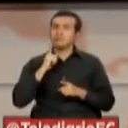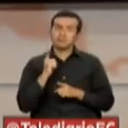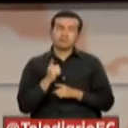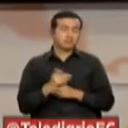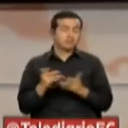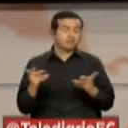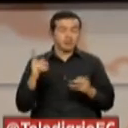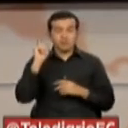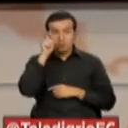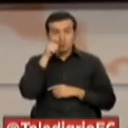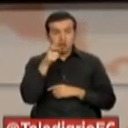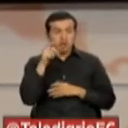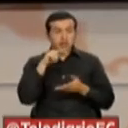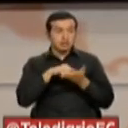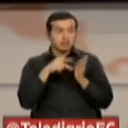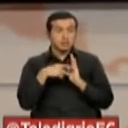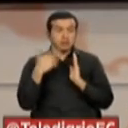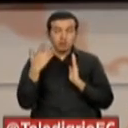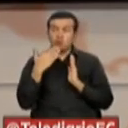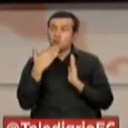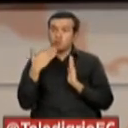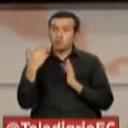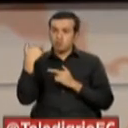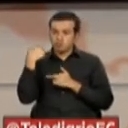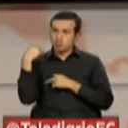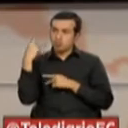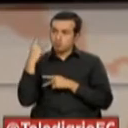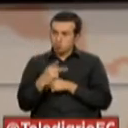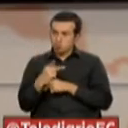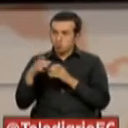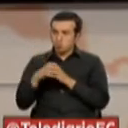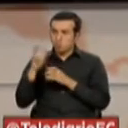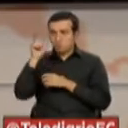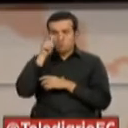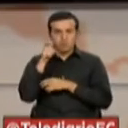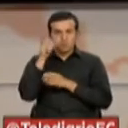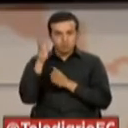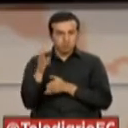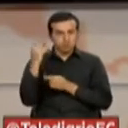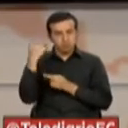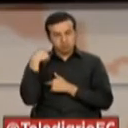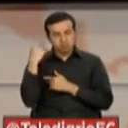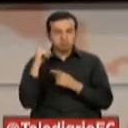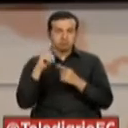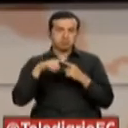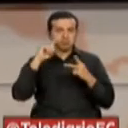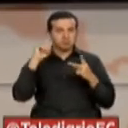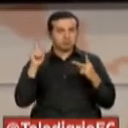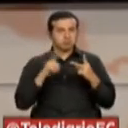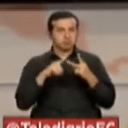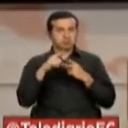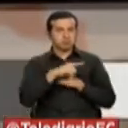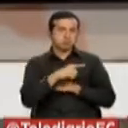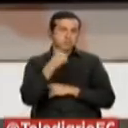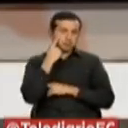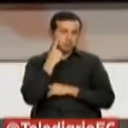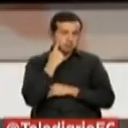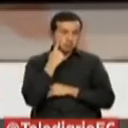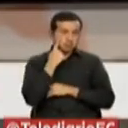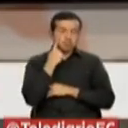se deberían tener en cuenta, porque la veeduría no funciona si no se le da cierta blindaje al veedor. Podría ser también